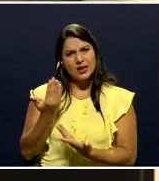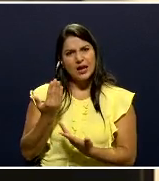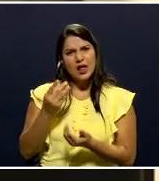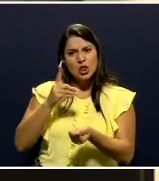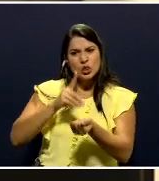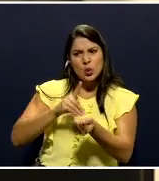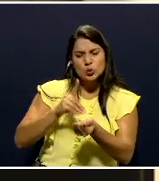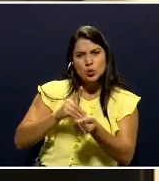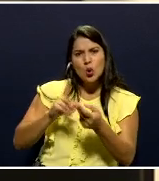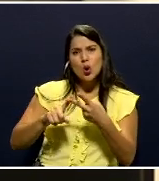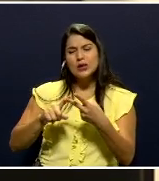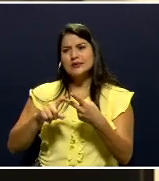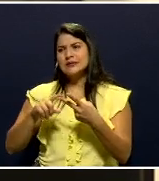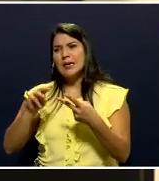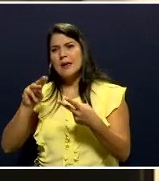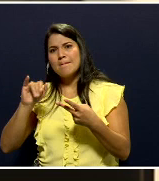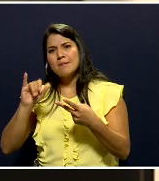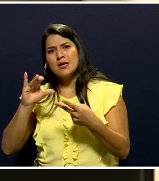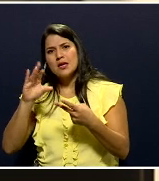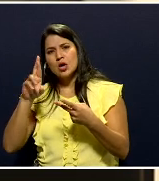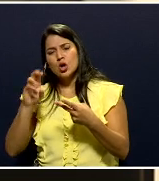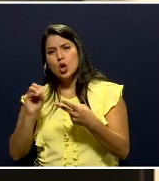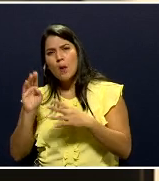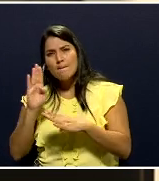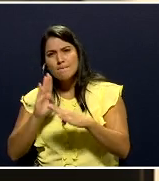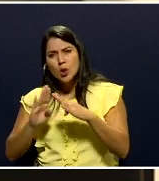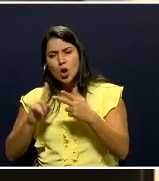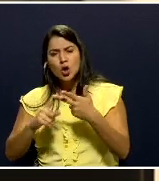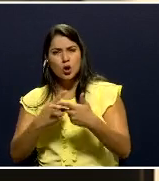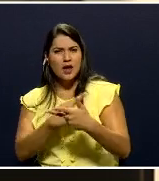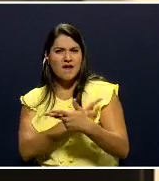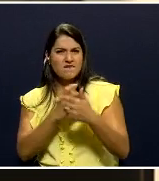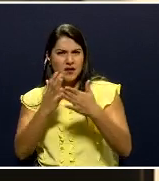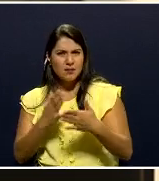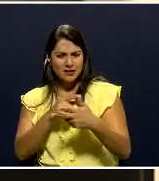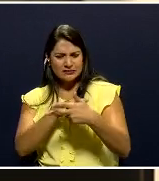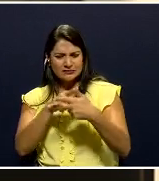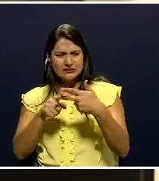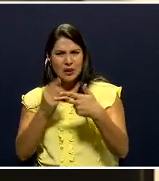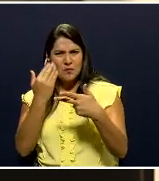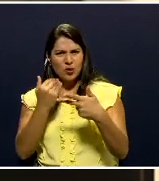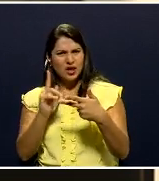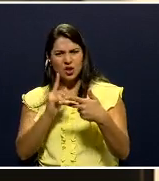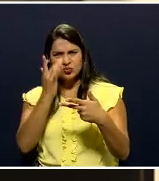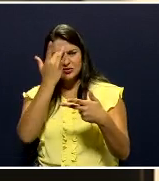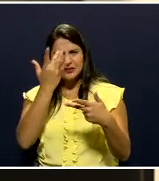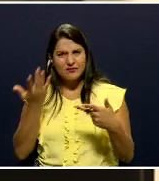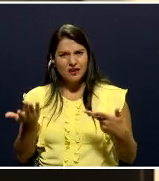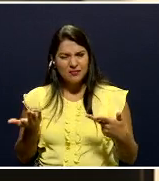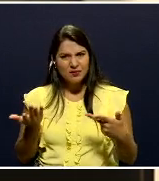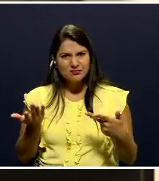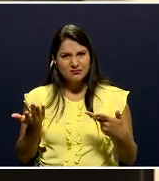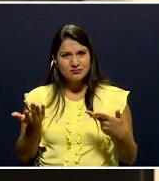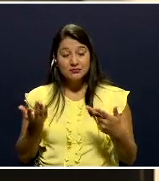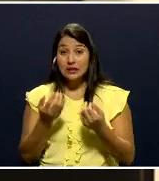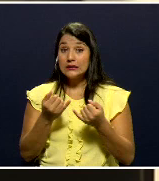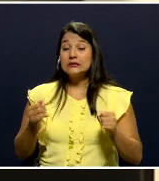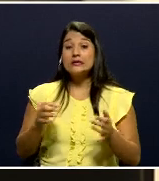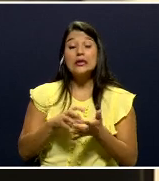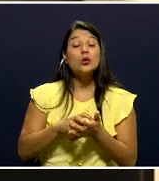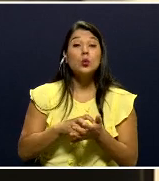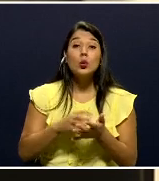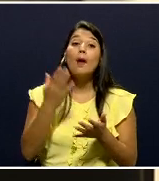los médicos en particular y las enfermeras que trabajan directamente con los pacientes no se enferman. Y sin duda alguna